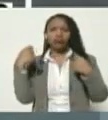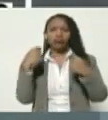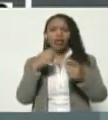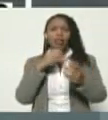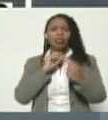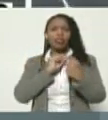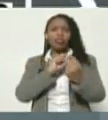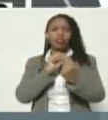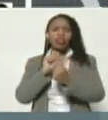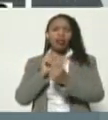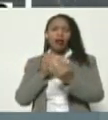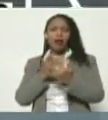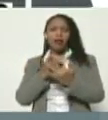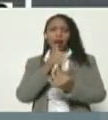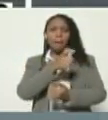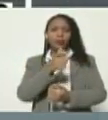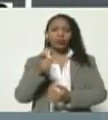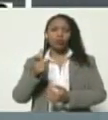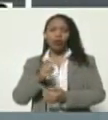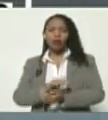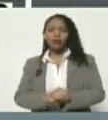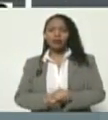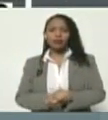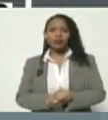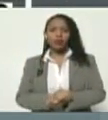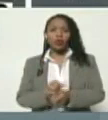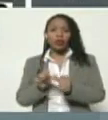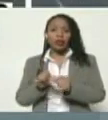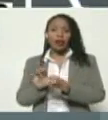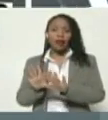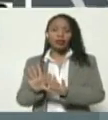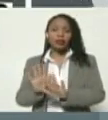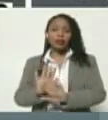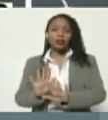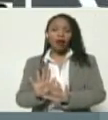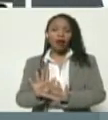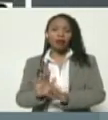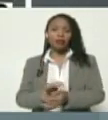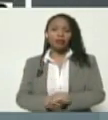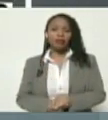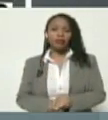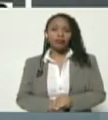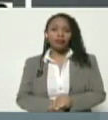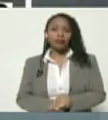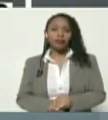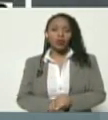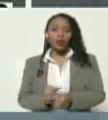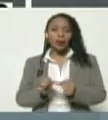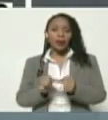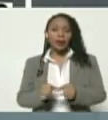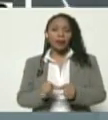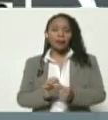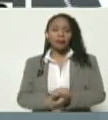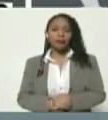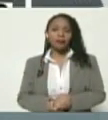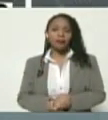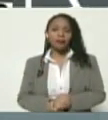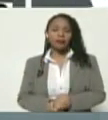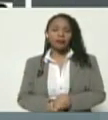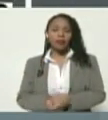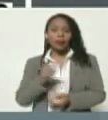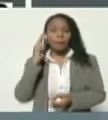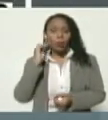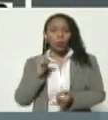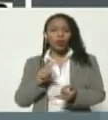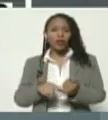entre los candidatos. Los que queden ya, candidatos y candidatas. Los que queden en Bolívar,